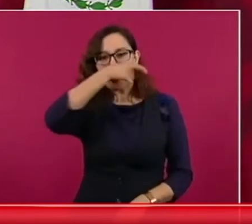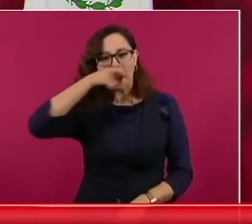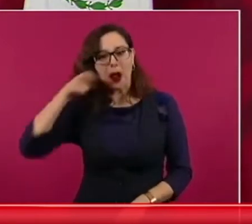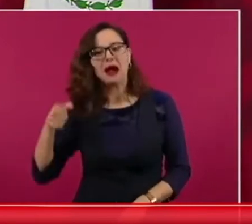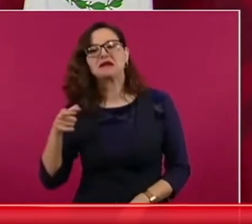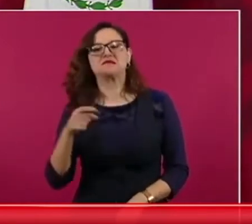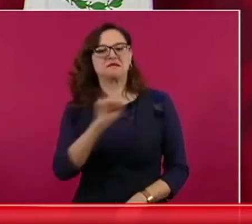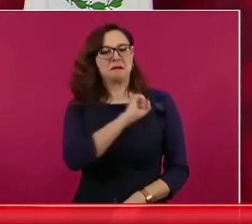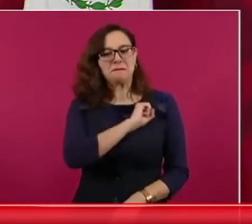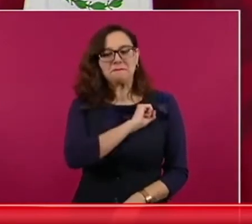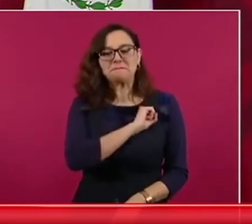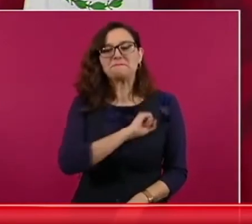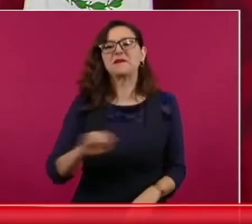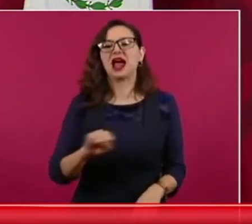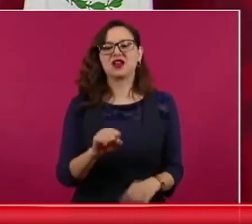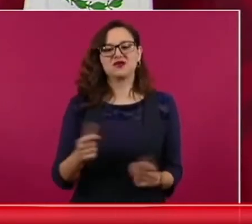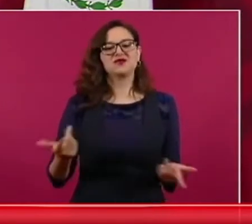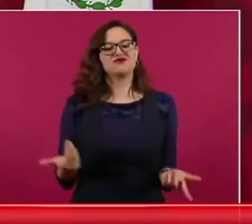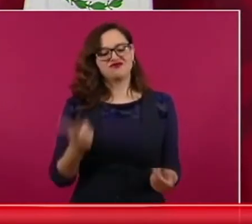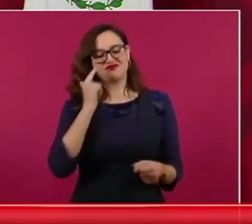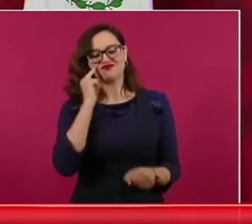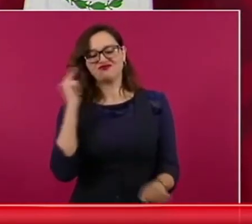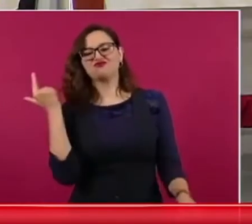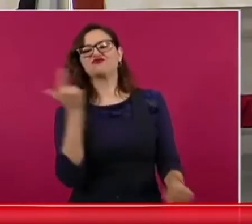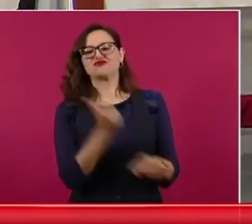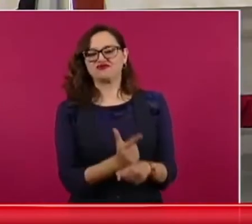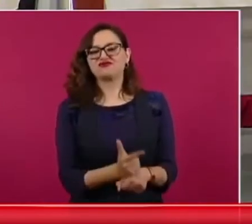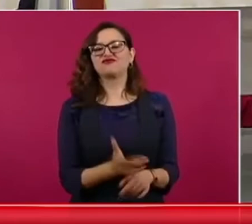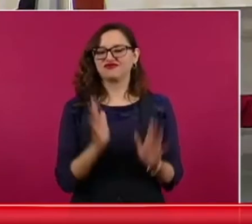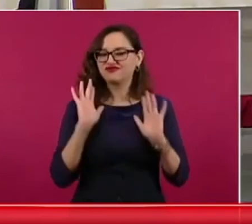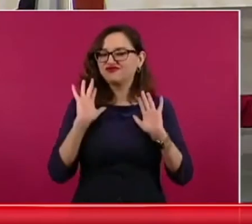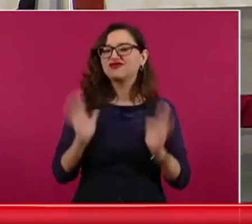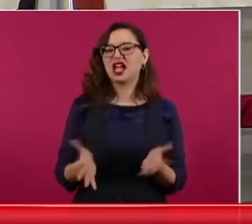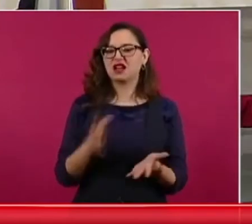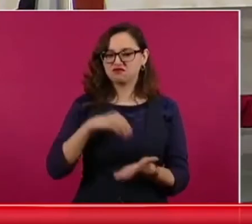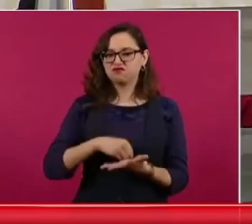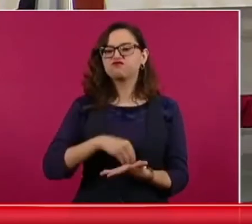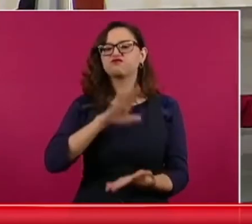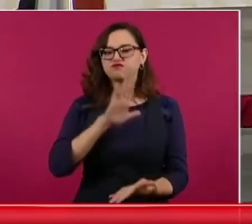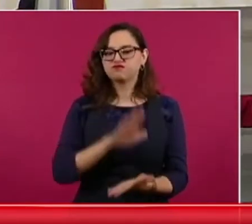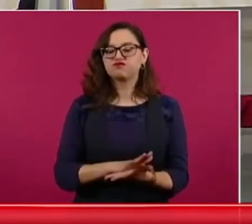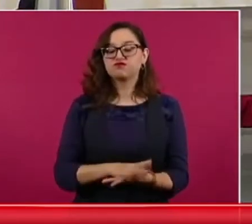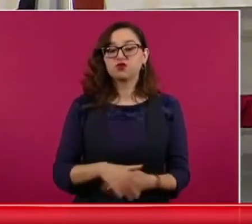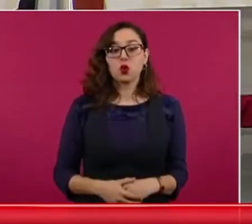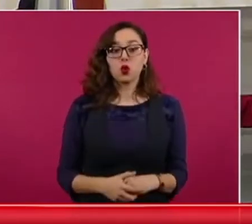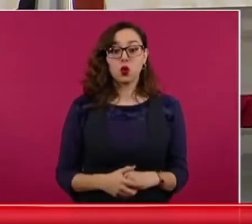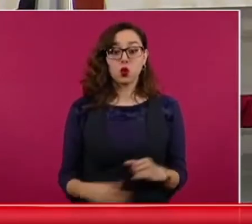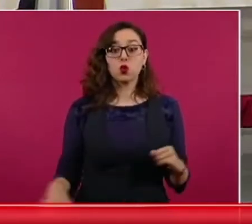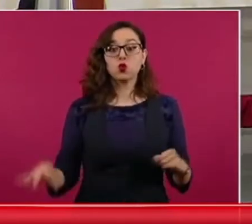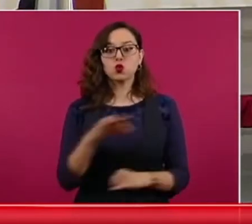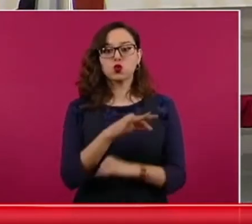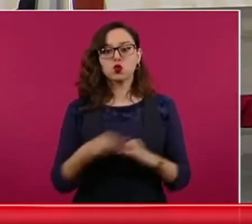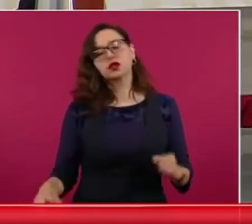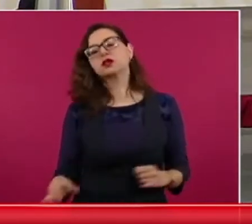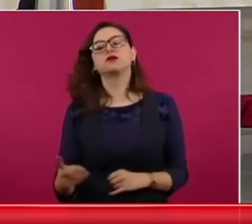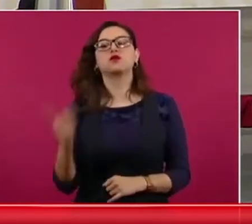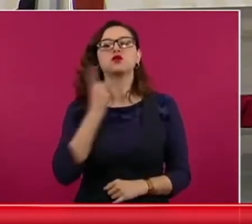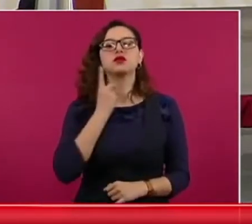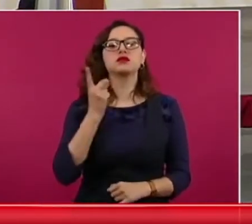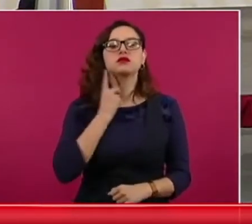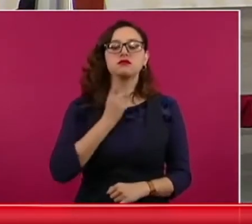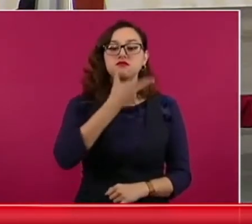fe, para saber con claridad a qué atenernos. Por último, diputadas